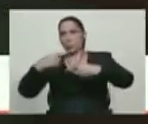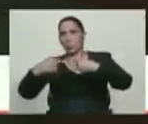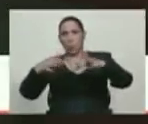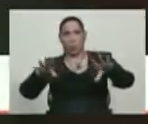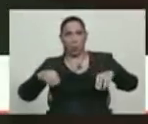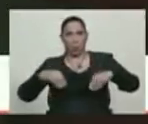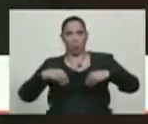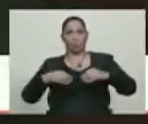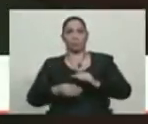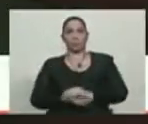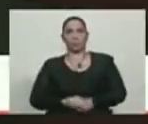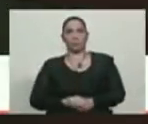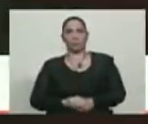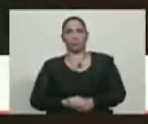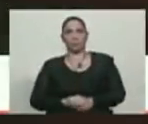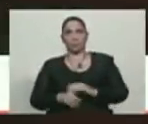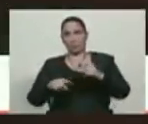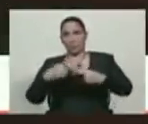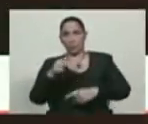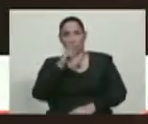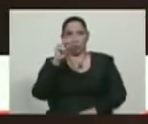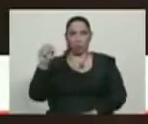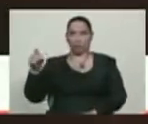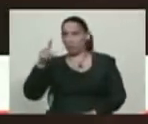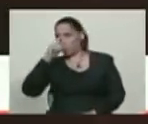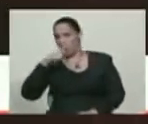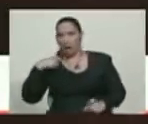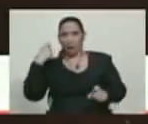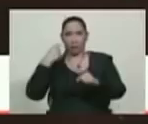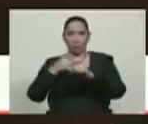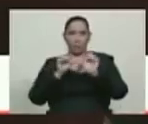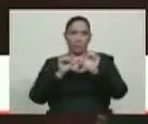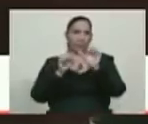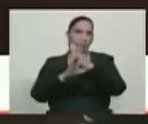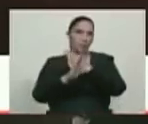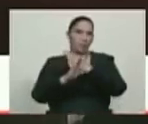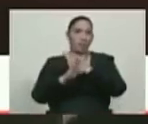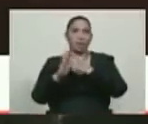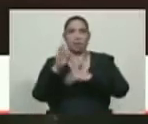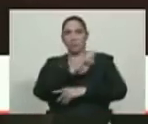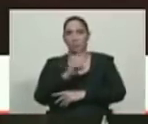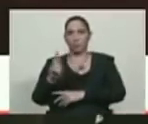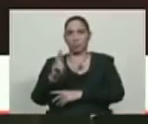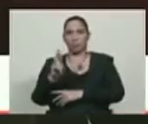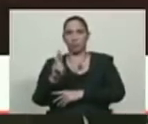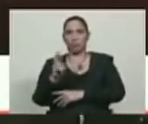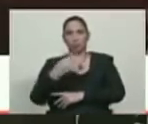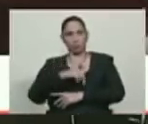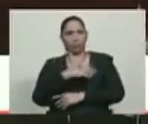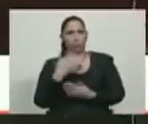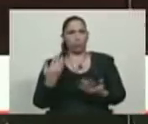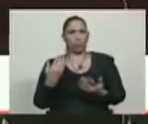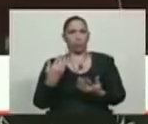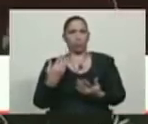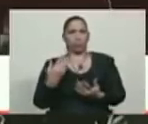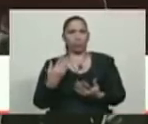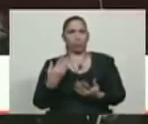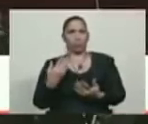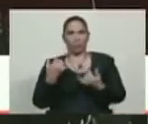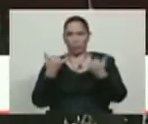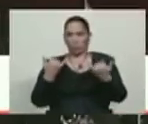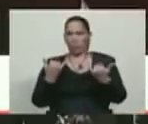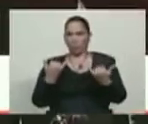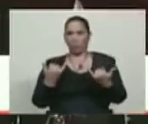correspondido después de 200 años mantener la República en pie. Somos una generación que en la